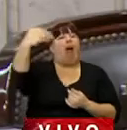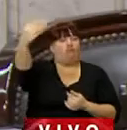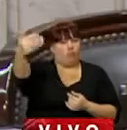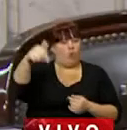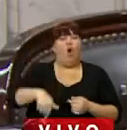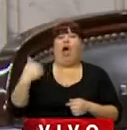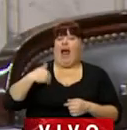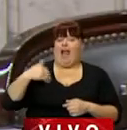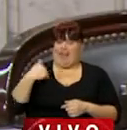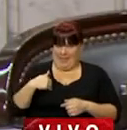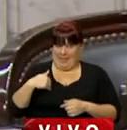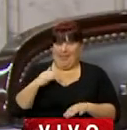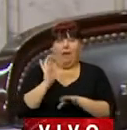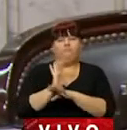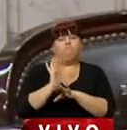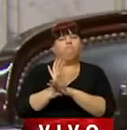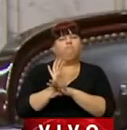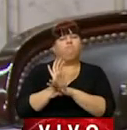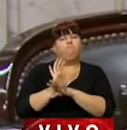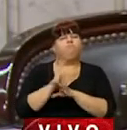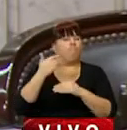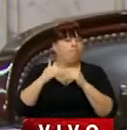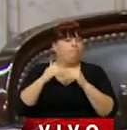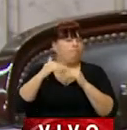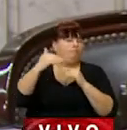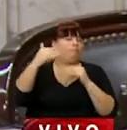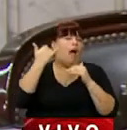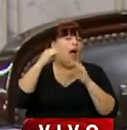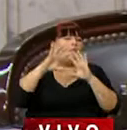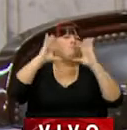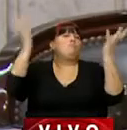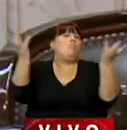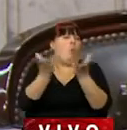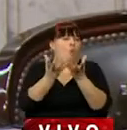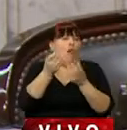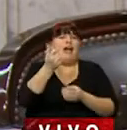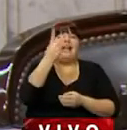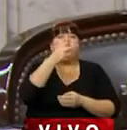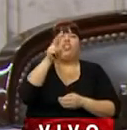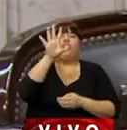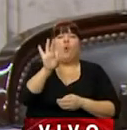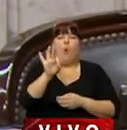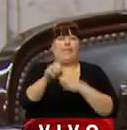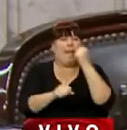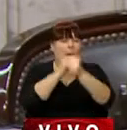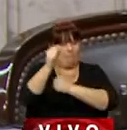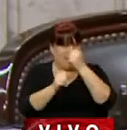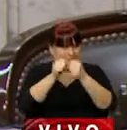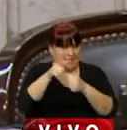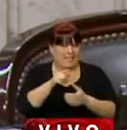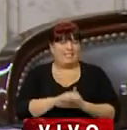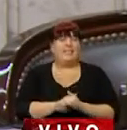Hoy la Argentina se posiciona a escala global con esas casi 250